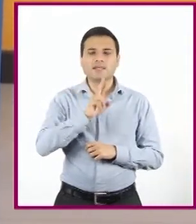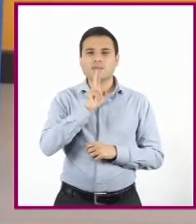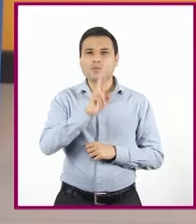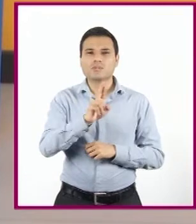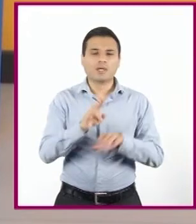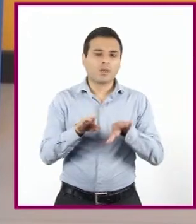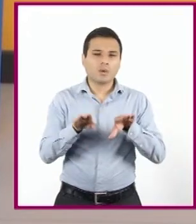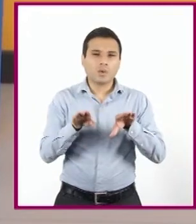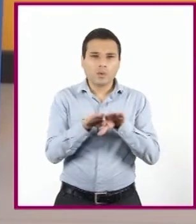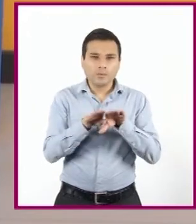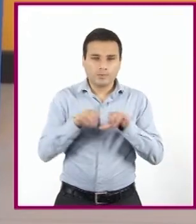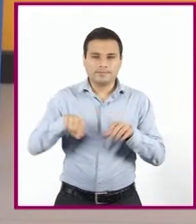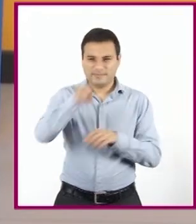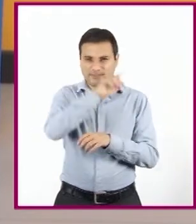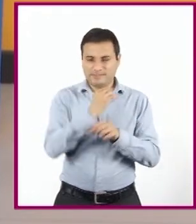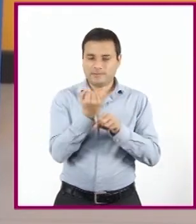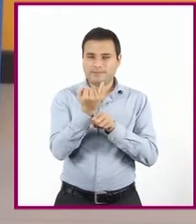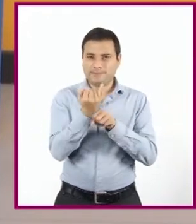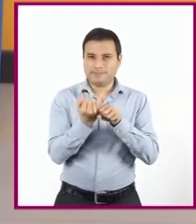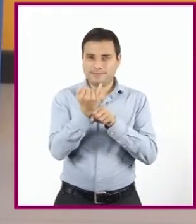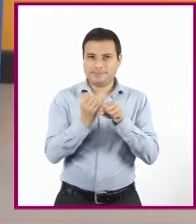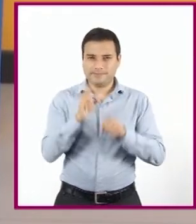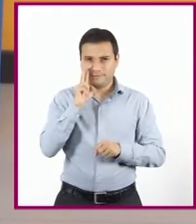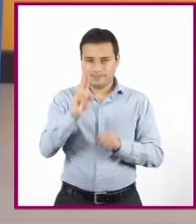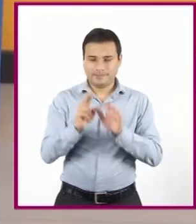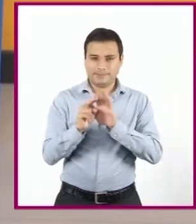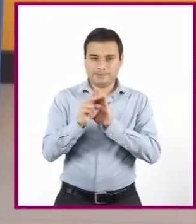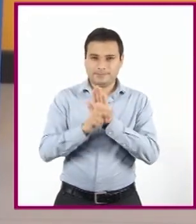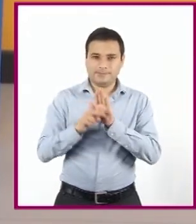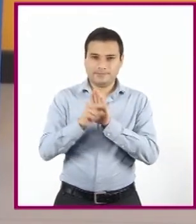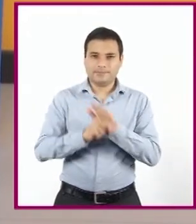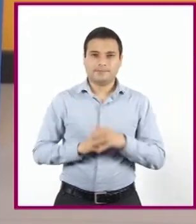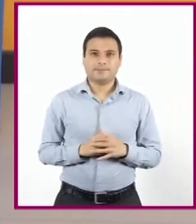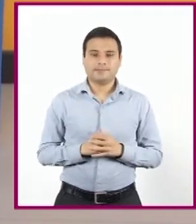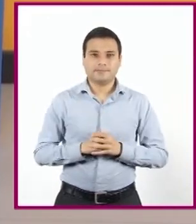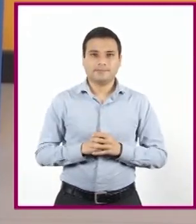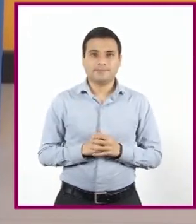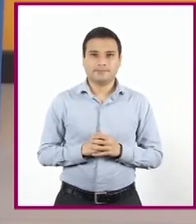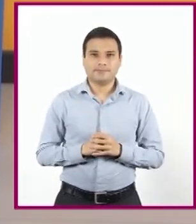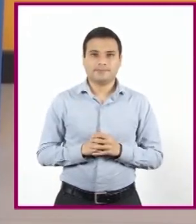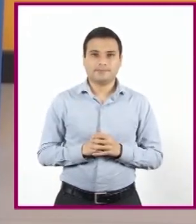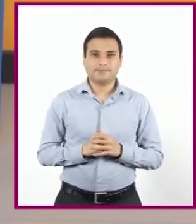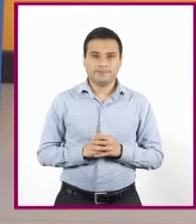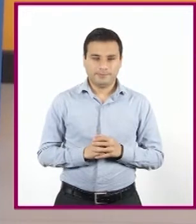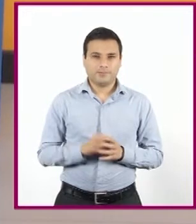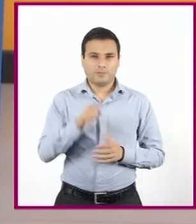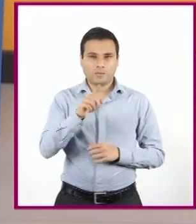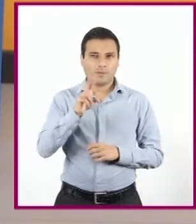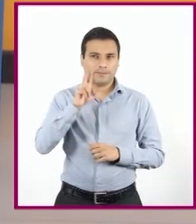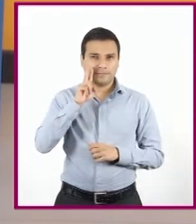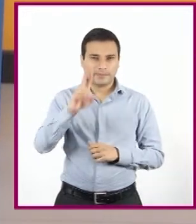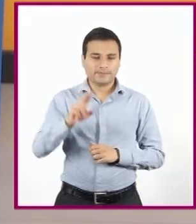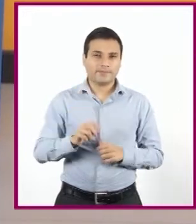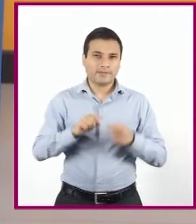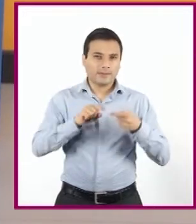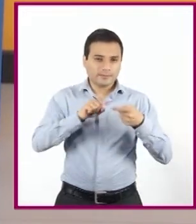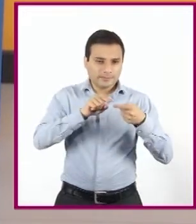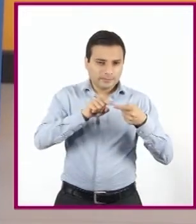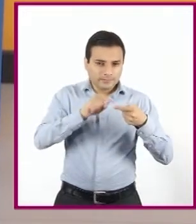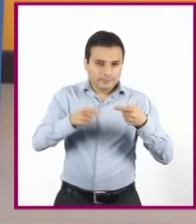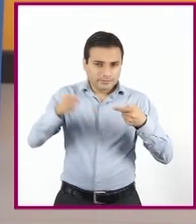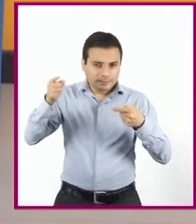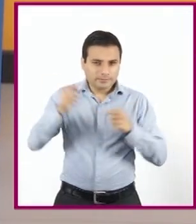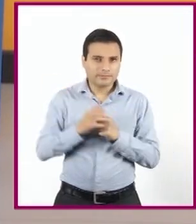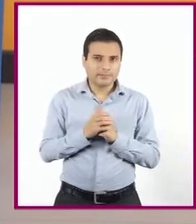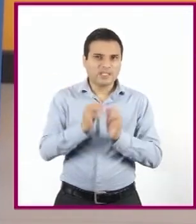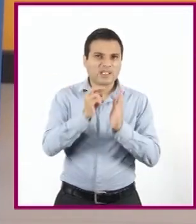cualquier término. Revisemos el siguiente audiovisual. Analicen la sucesión e intenten obtener la regla